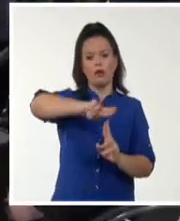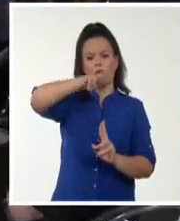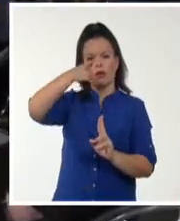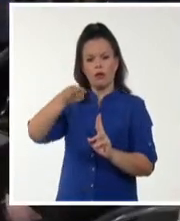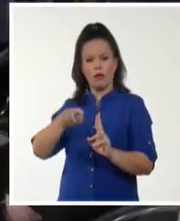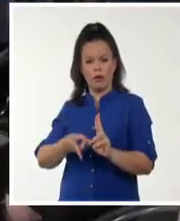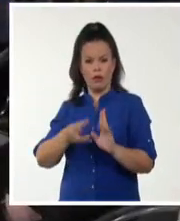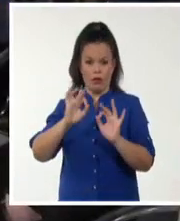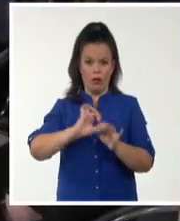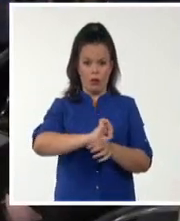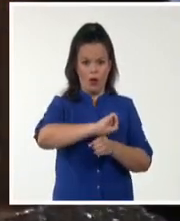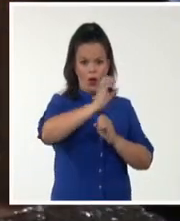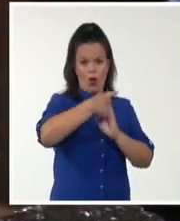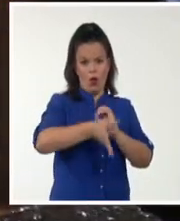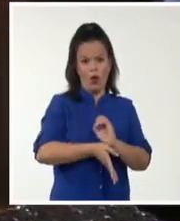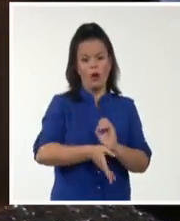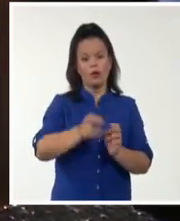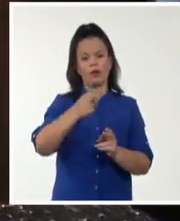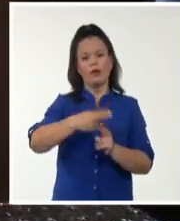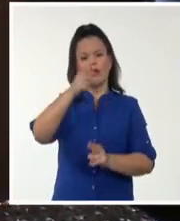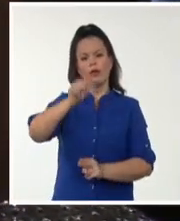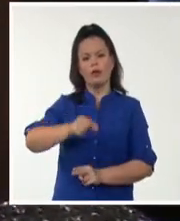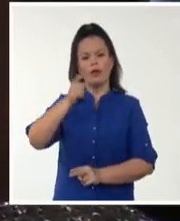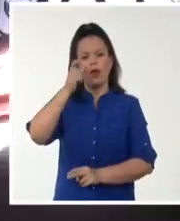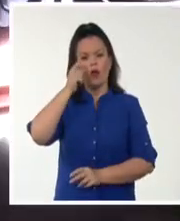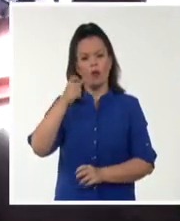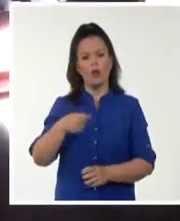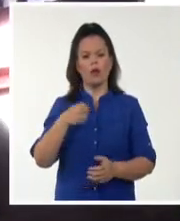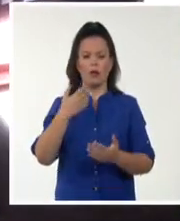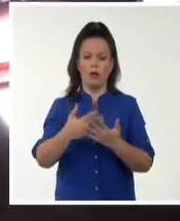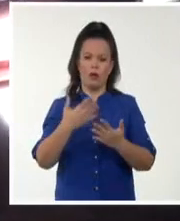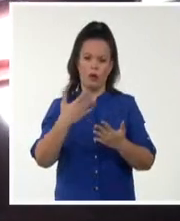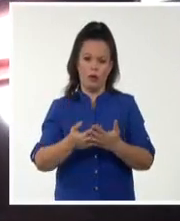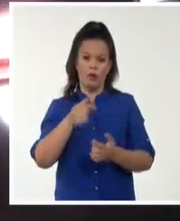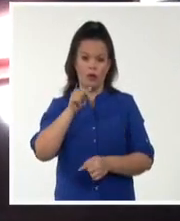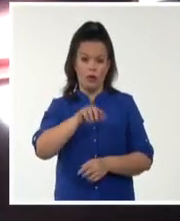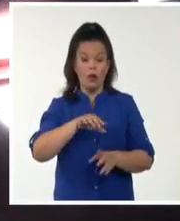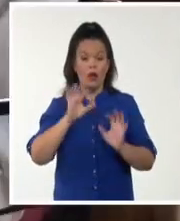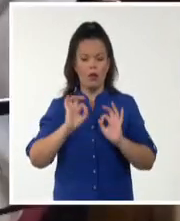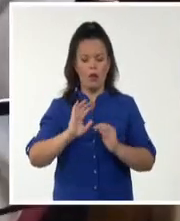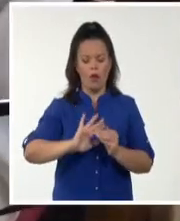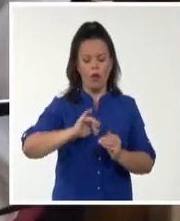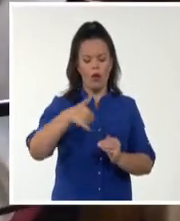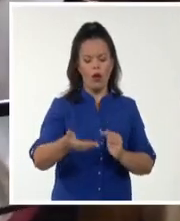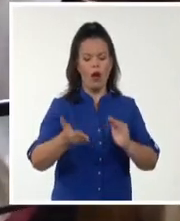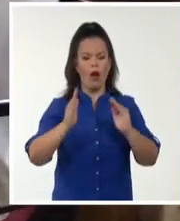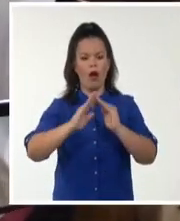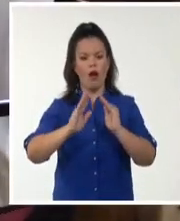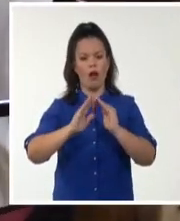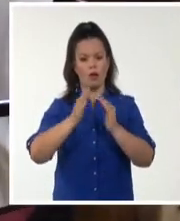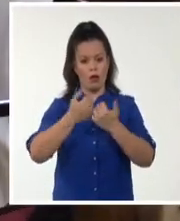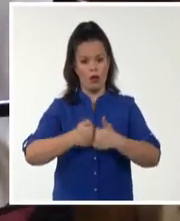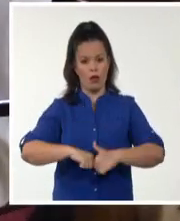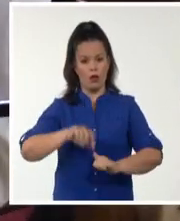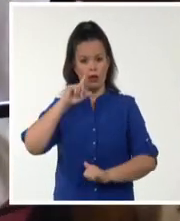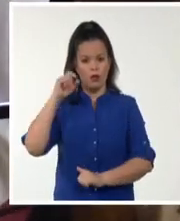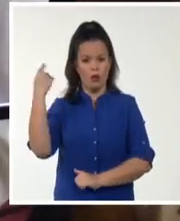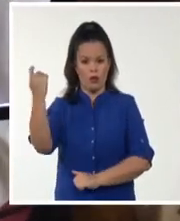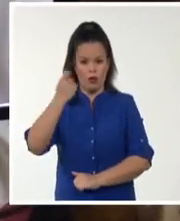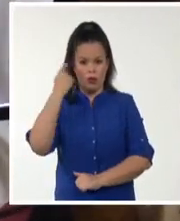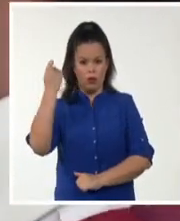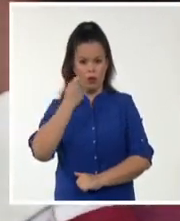Mármol, cita que cada año organiza el colectivo del Museo Casa Natal de Carlos Manuel de Céspedes. La actividad, que llevó por nombre Por